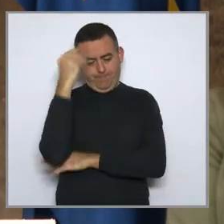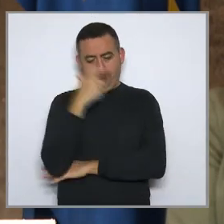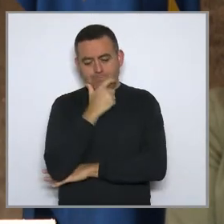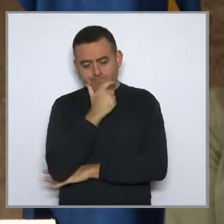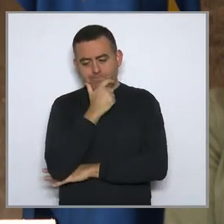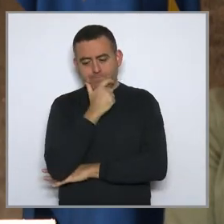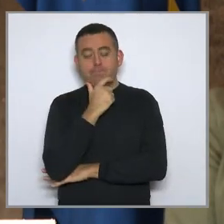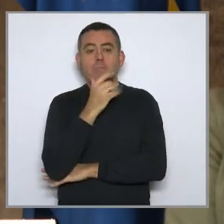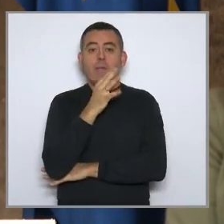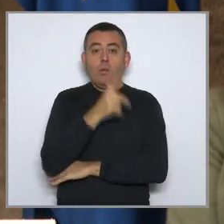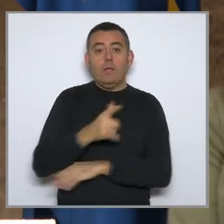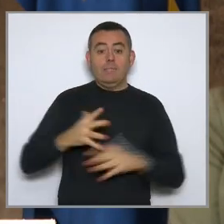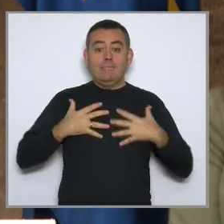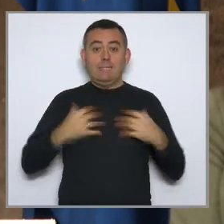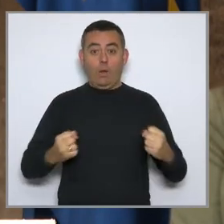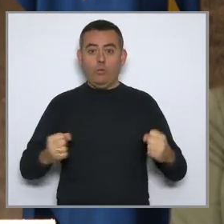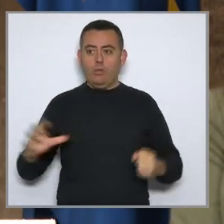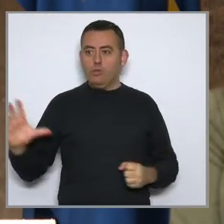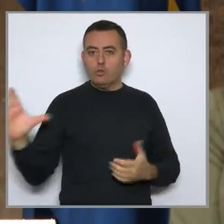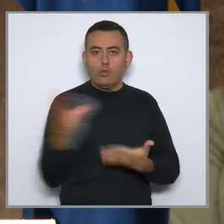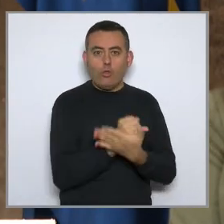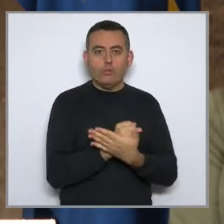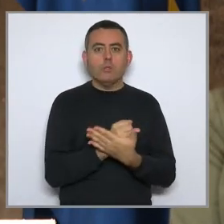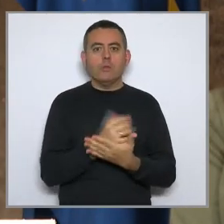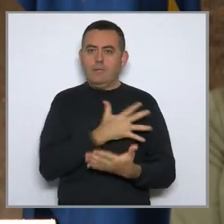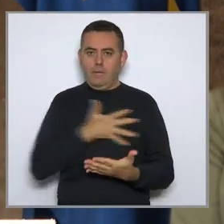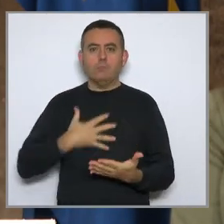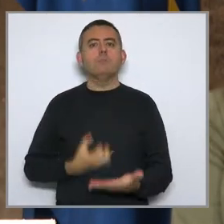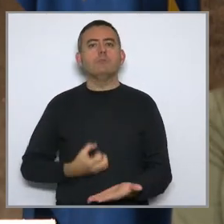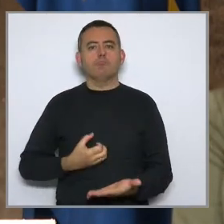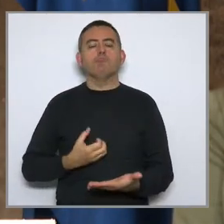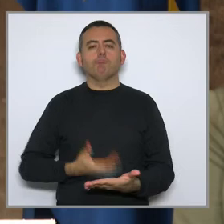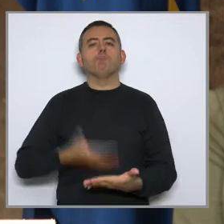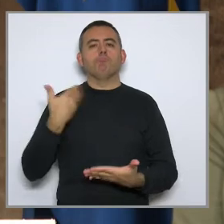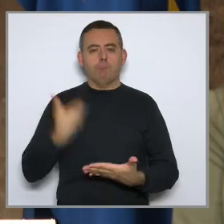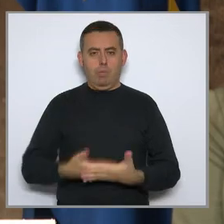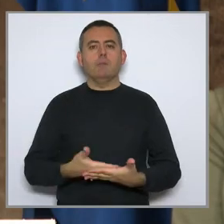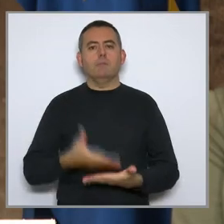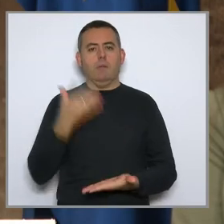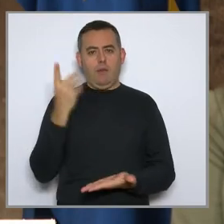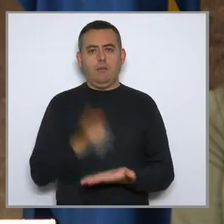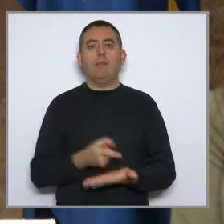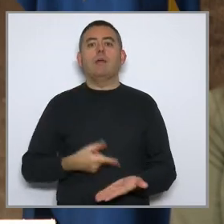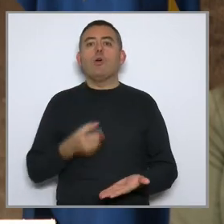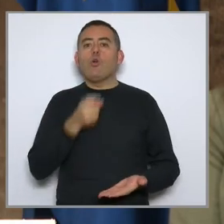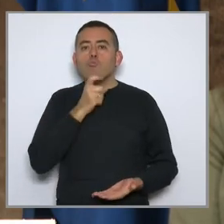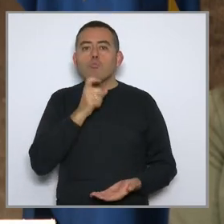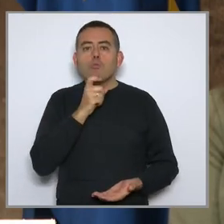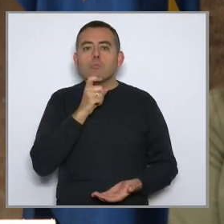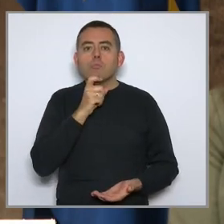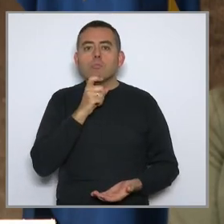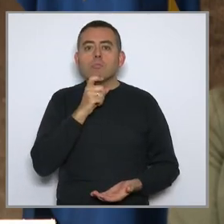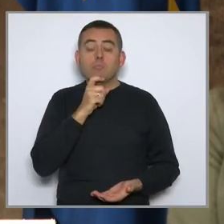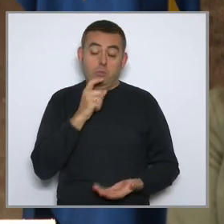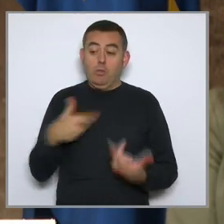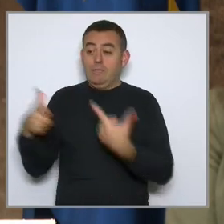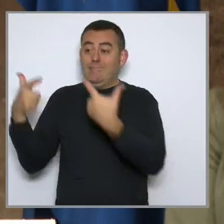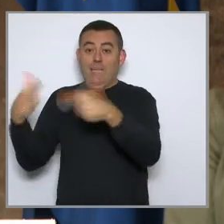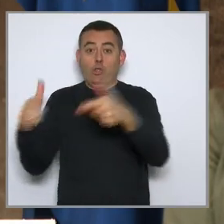la salud de todos. Para garantizar la salud de todos, le decimos a una serie de sectores económicos que afectan